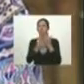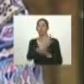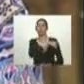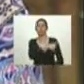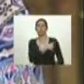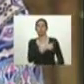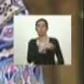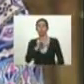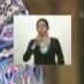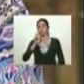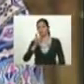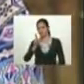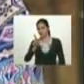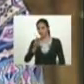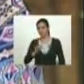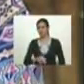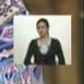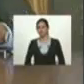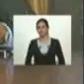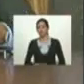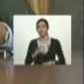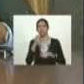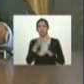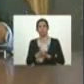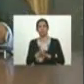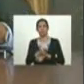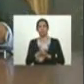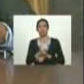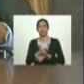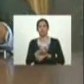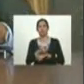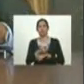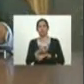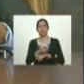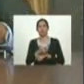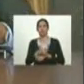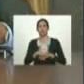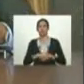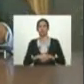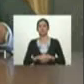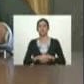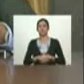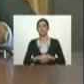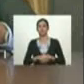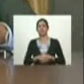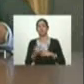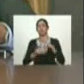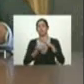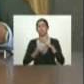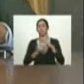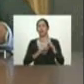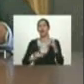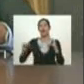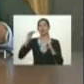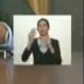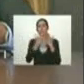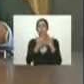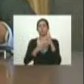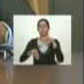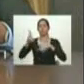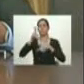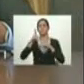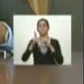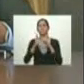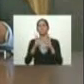ucb también egresada del instituto de altos estudios de doctor Arnaldo gavaldón diplomada en seguridad